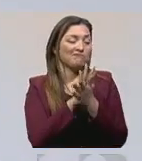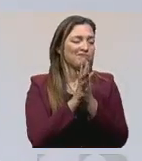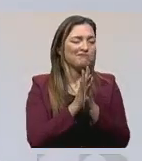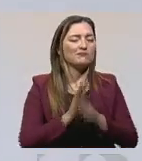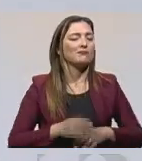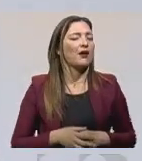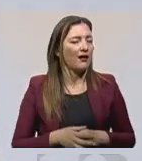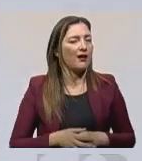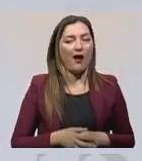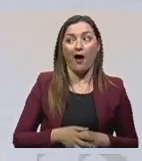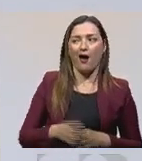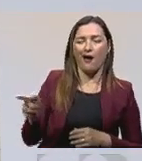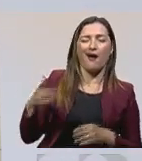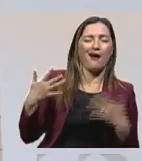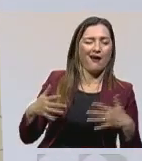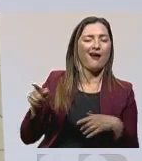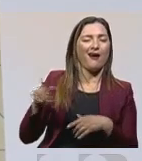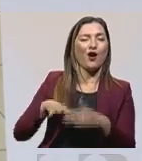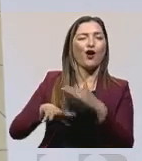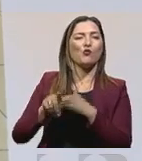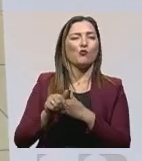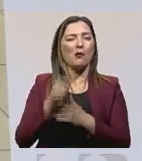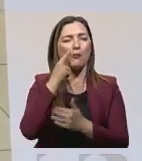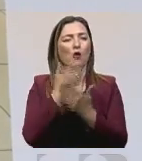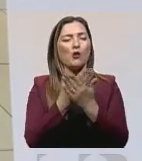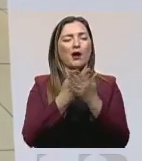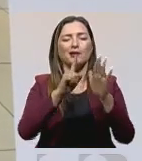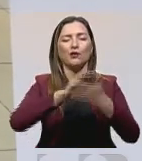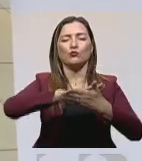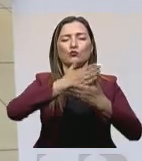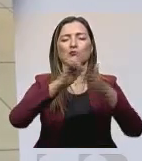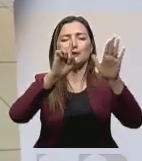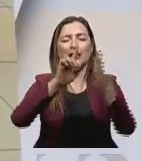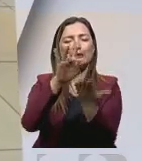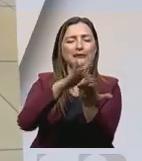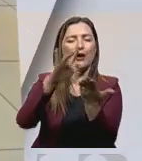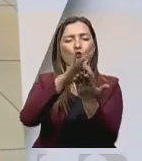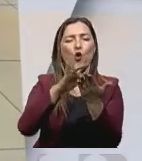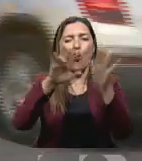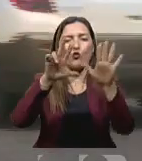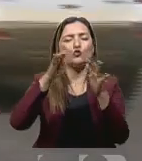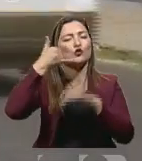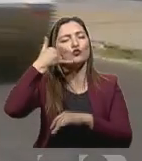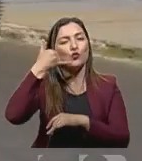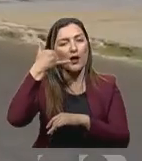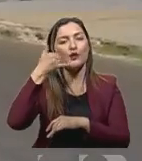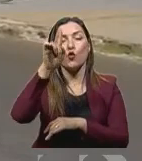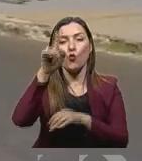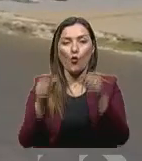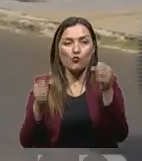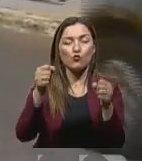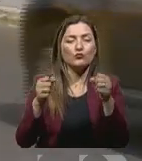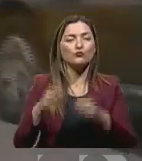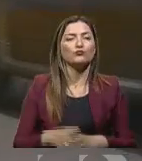encontró seis computadoras seis tablets 8 celulares 8 cámaras y un vehículo según moradores de la